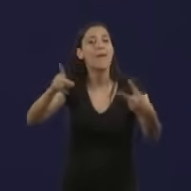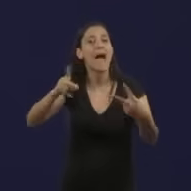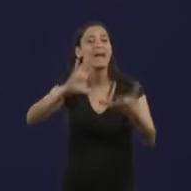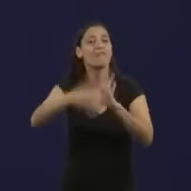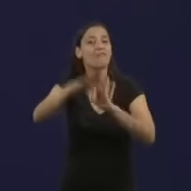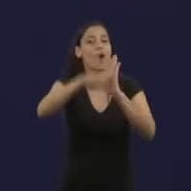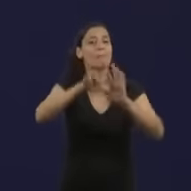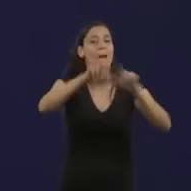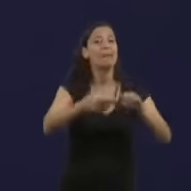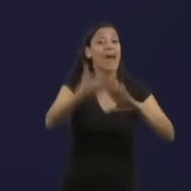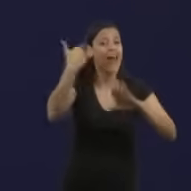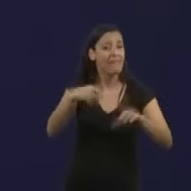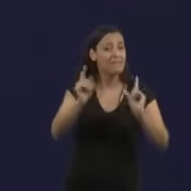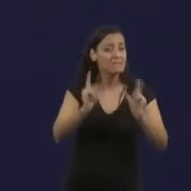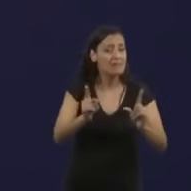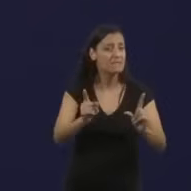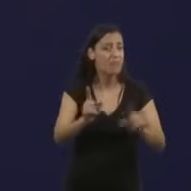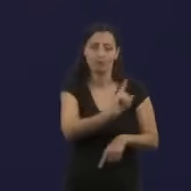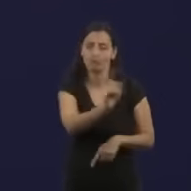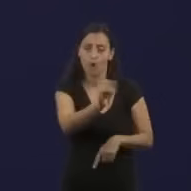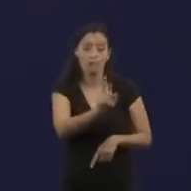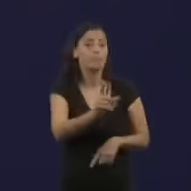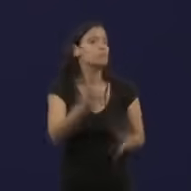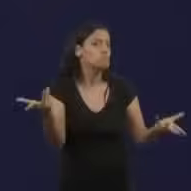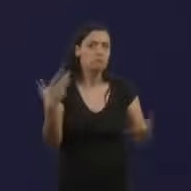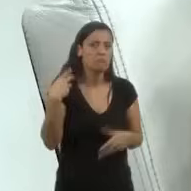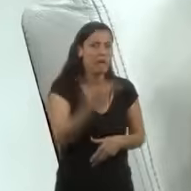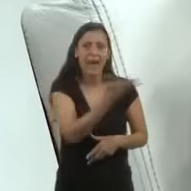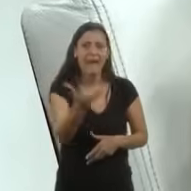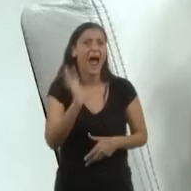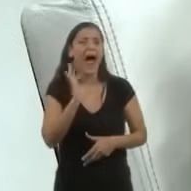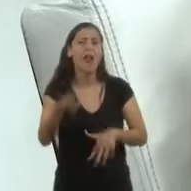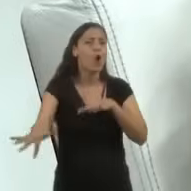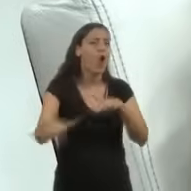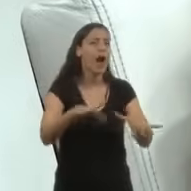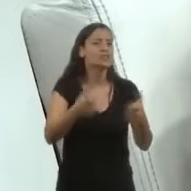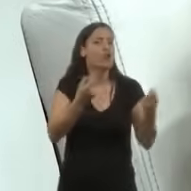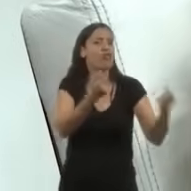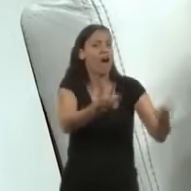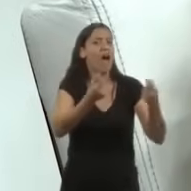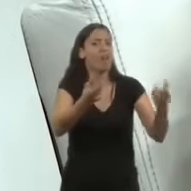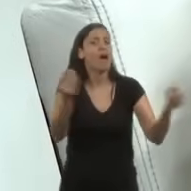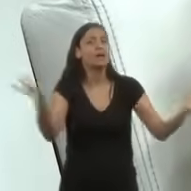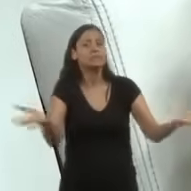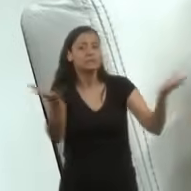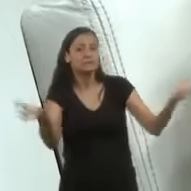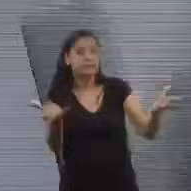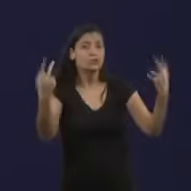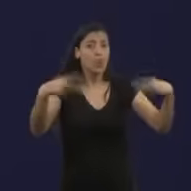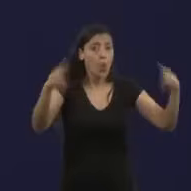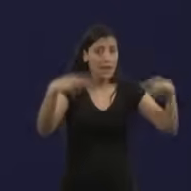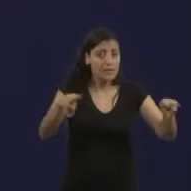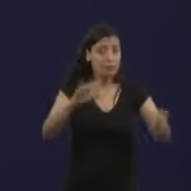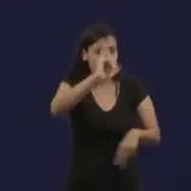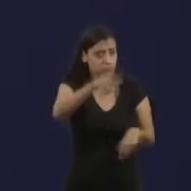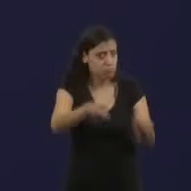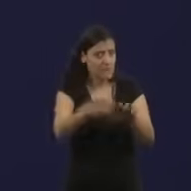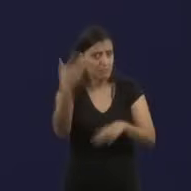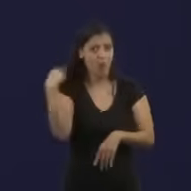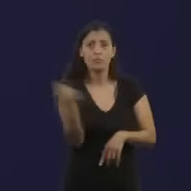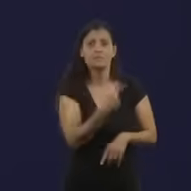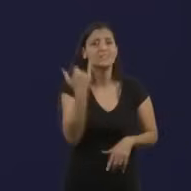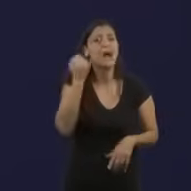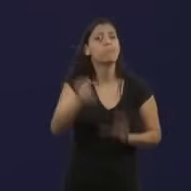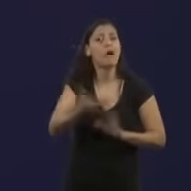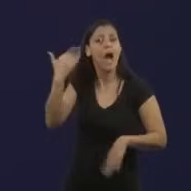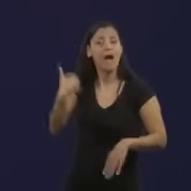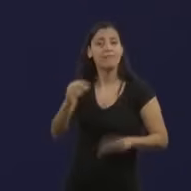pasado no no va a pasar eso no en general cualquier tipo de acción del gobierno que promueva el turismo sí promover el turismo lo hicimos en las vacaciones de invierno y lo